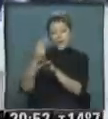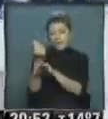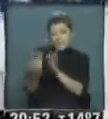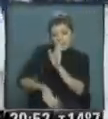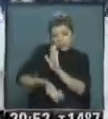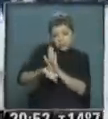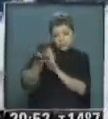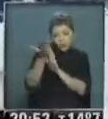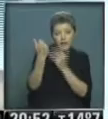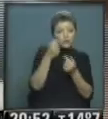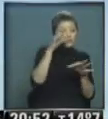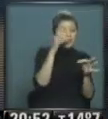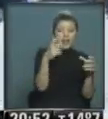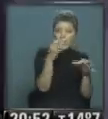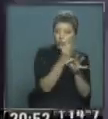pública.